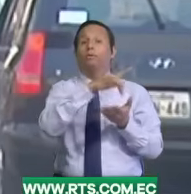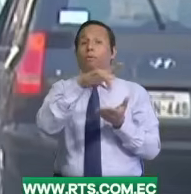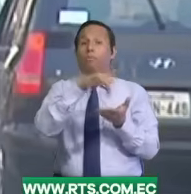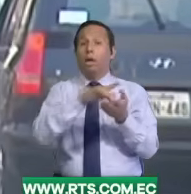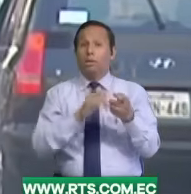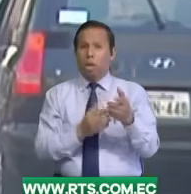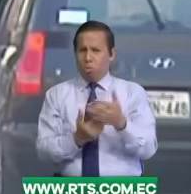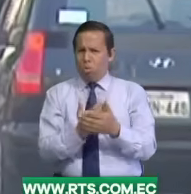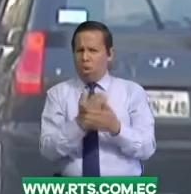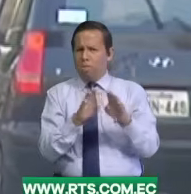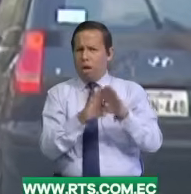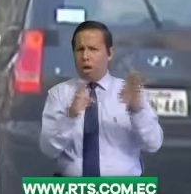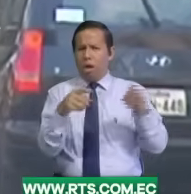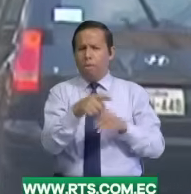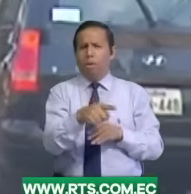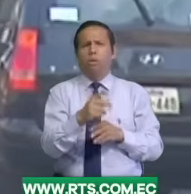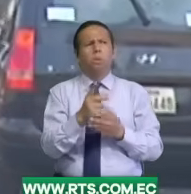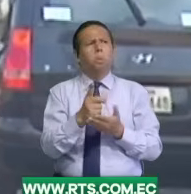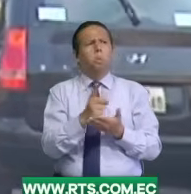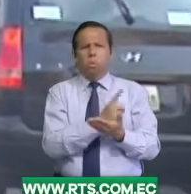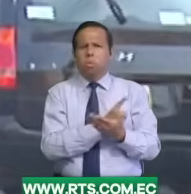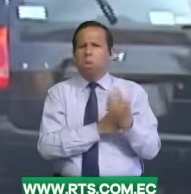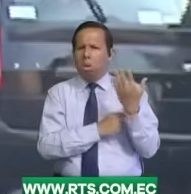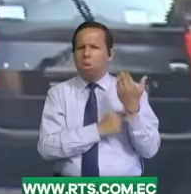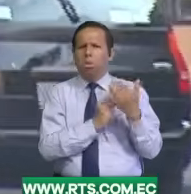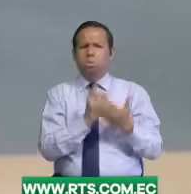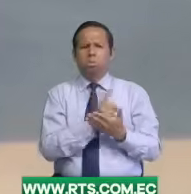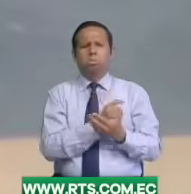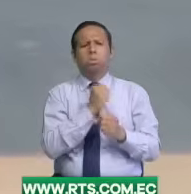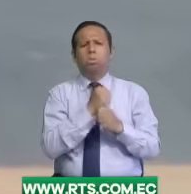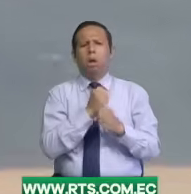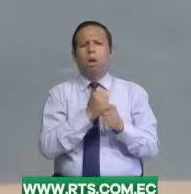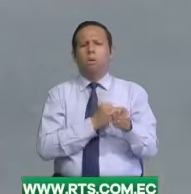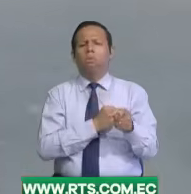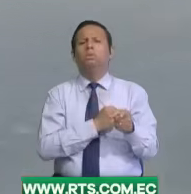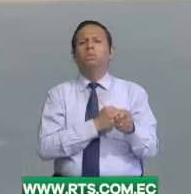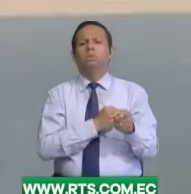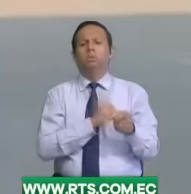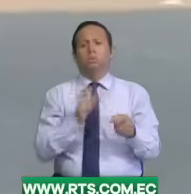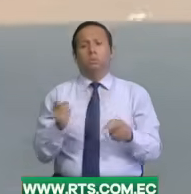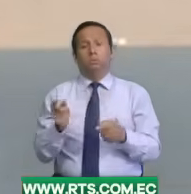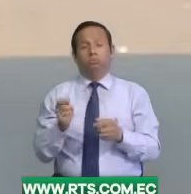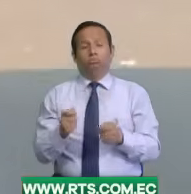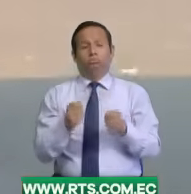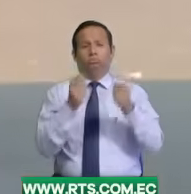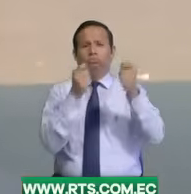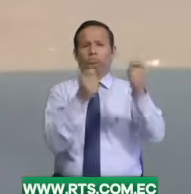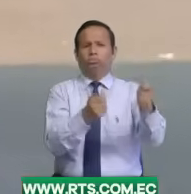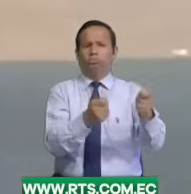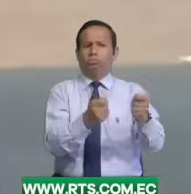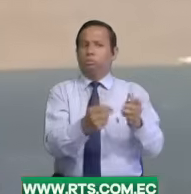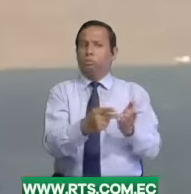abierto, tiene recién una semana laborando. Le han dejado una volante. Ayer aquí